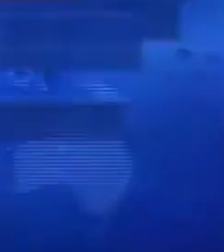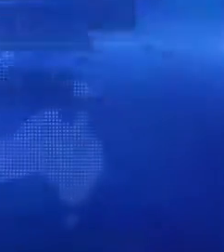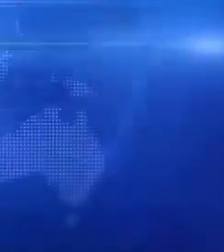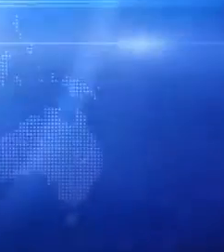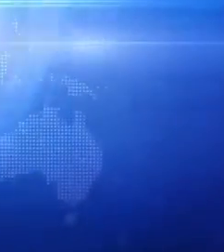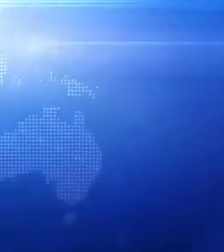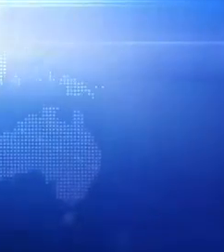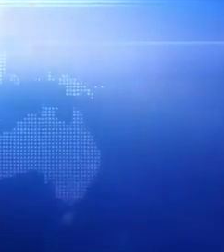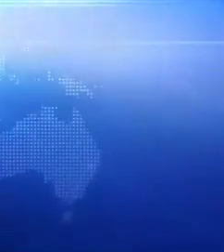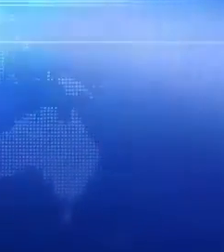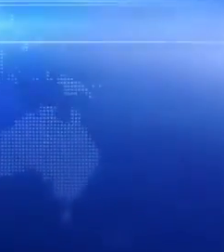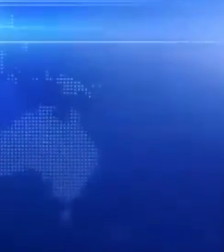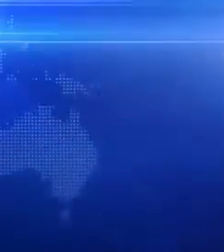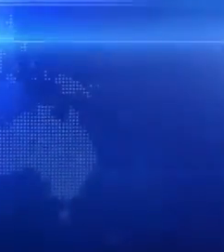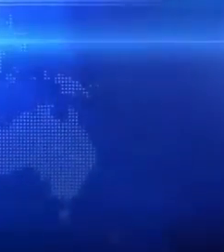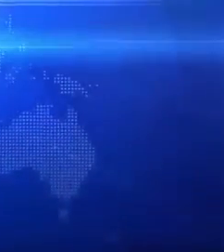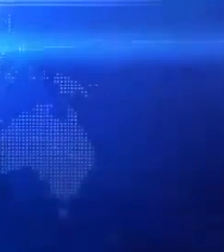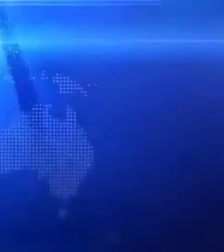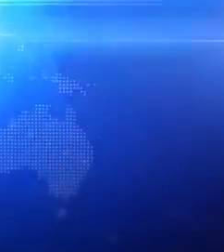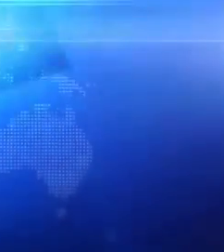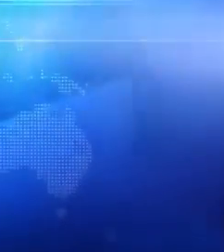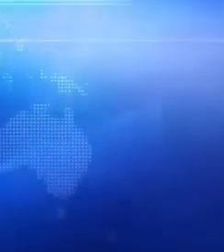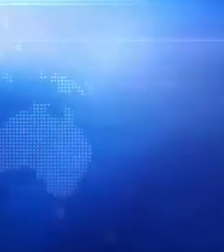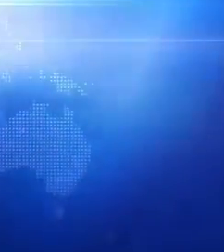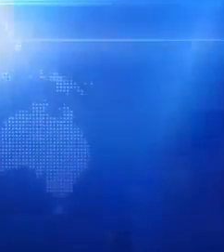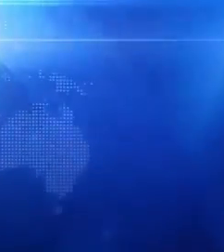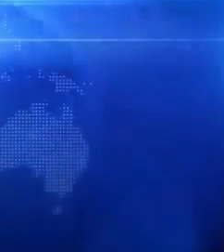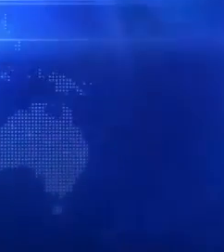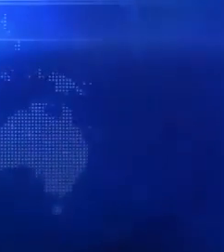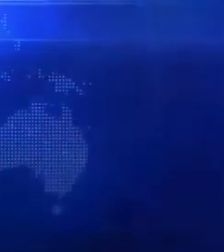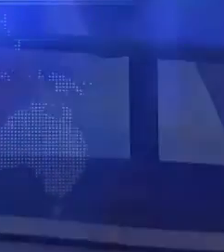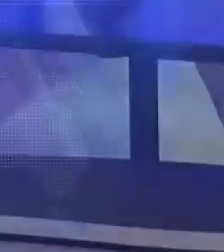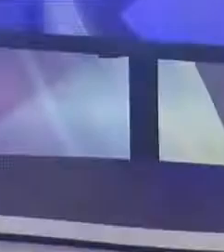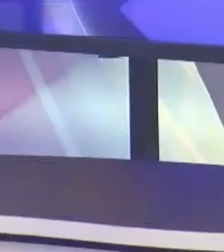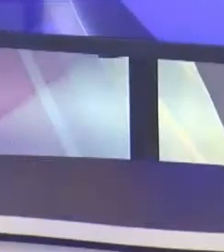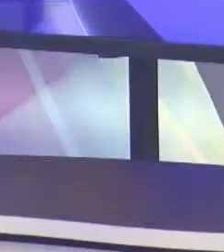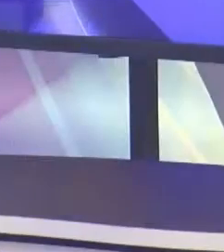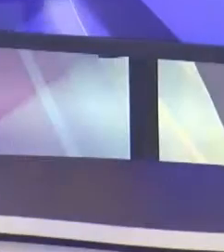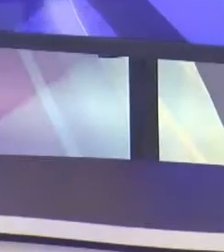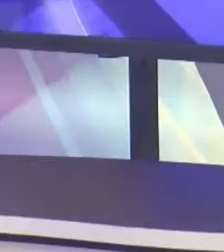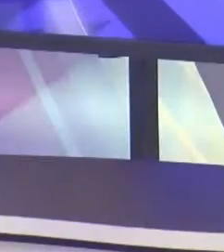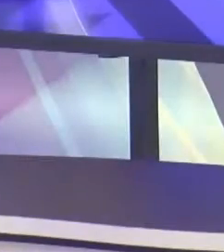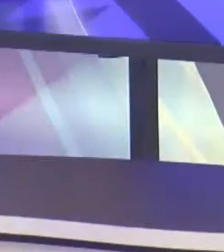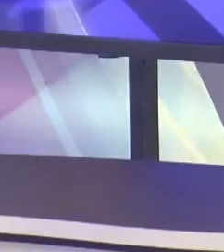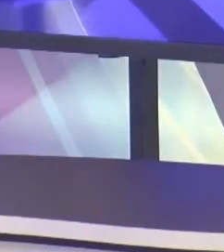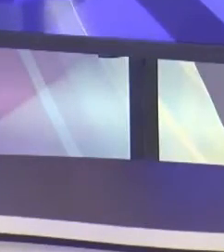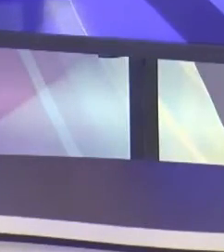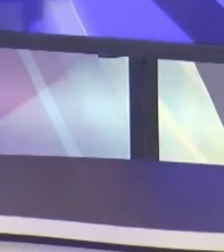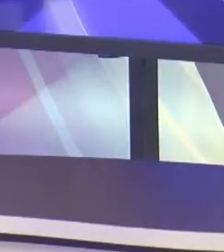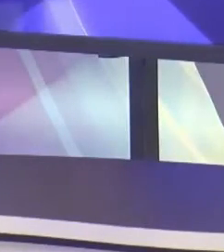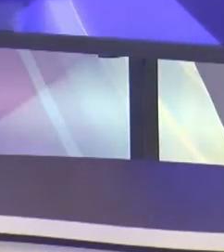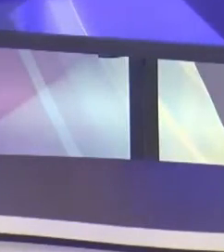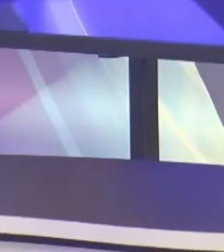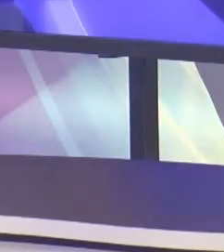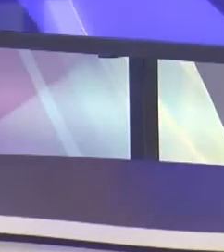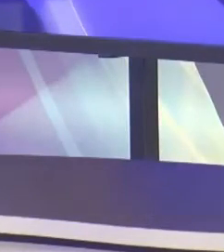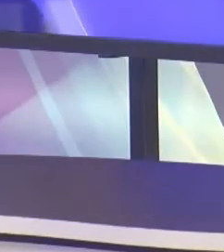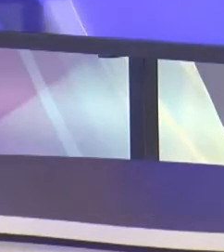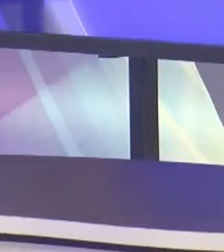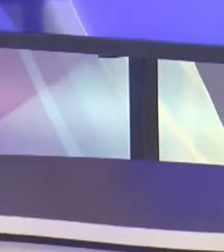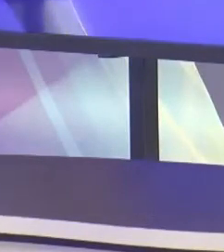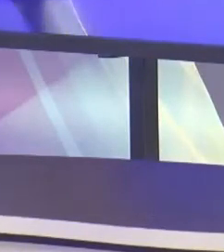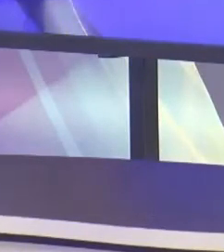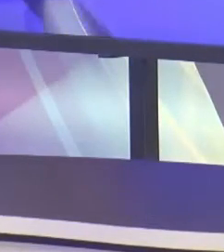Con Continuamos con más información en